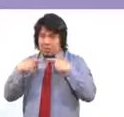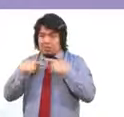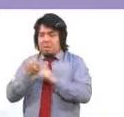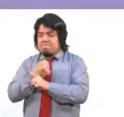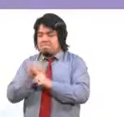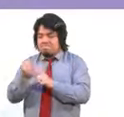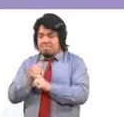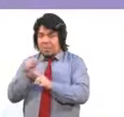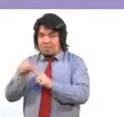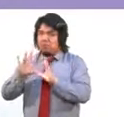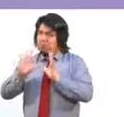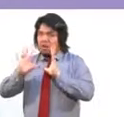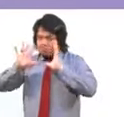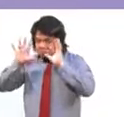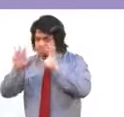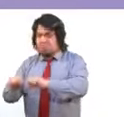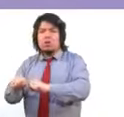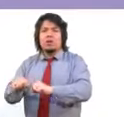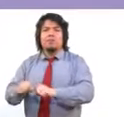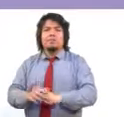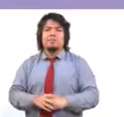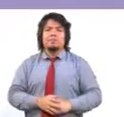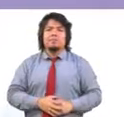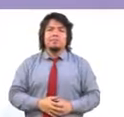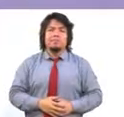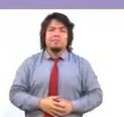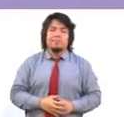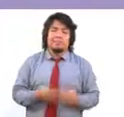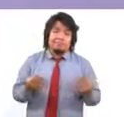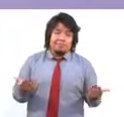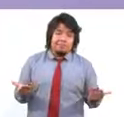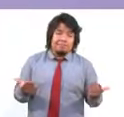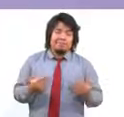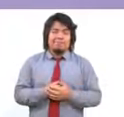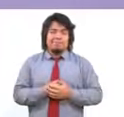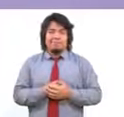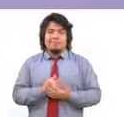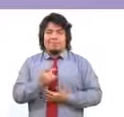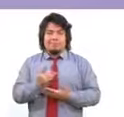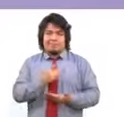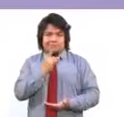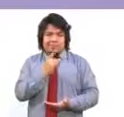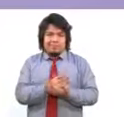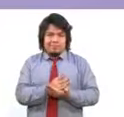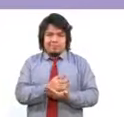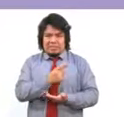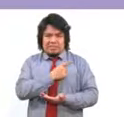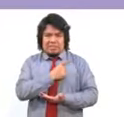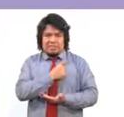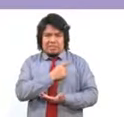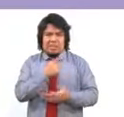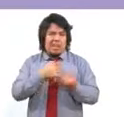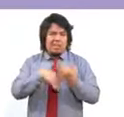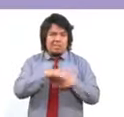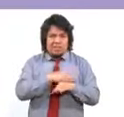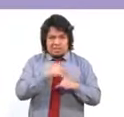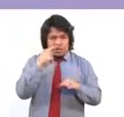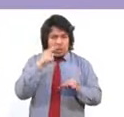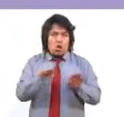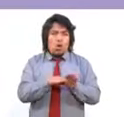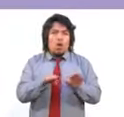que son los agresores contra las mujeres. El asunto aquí es no solamente dedicarnos justamente a las